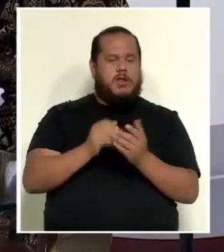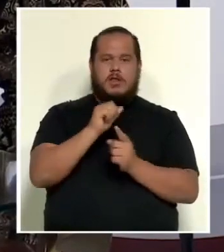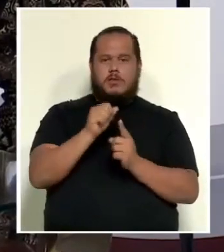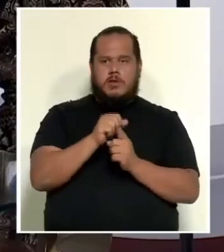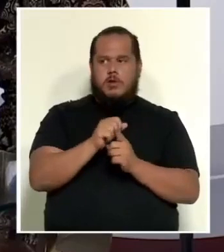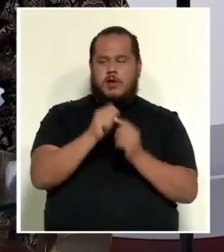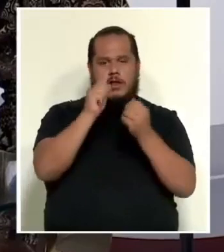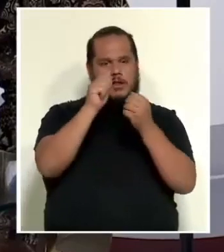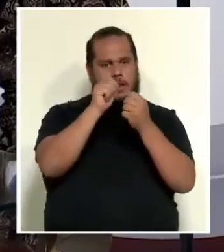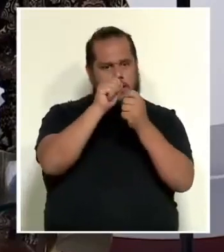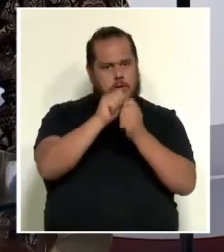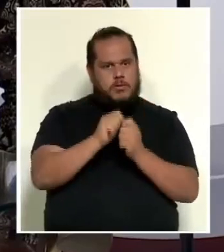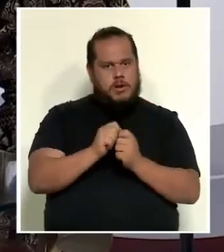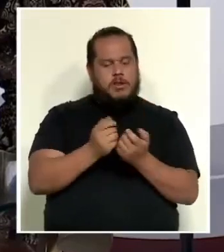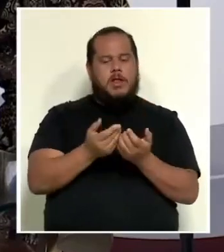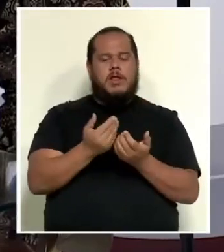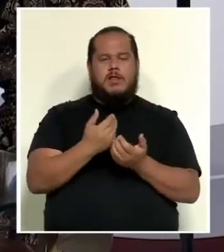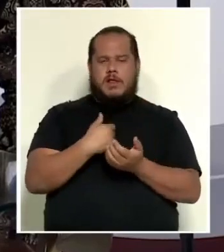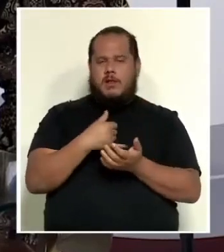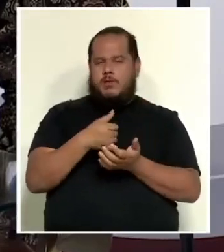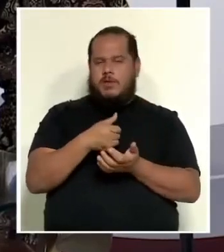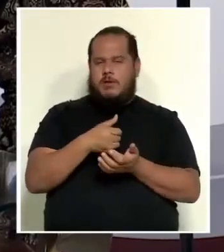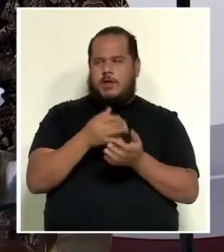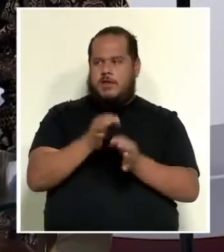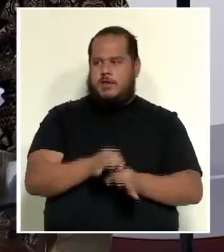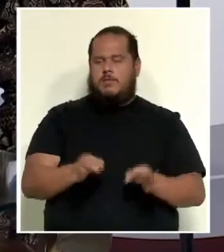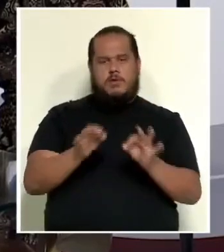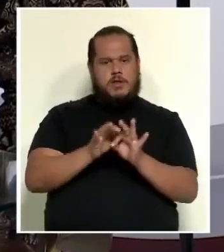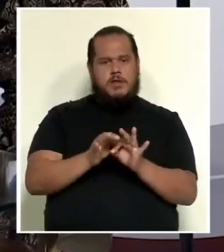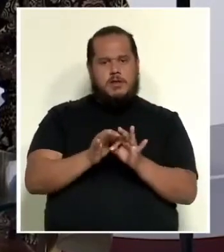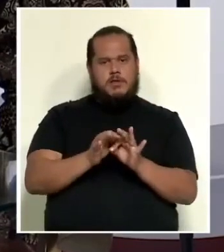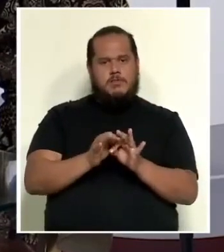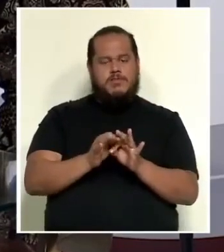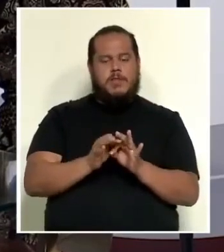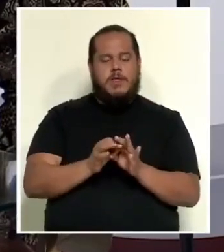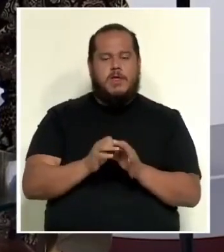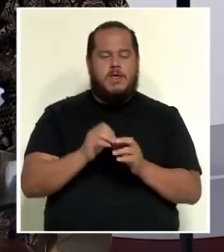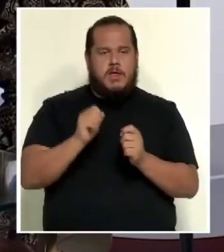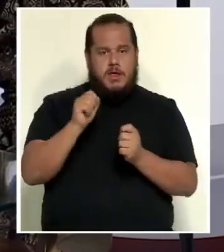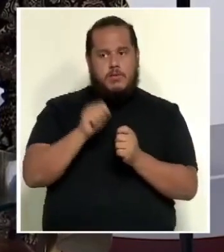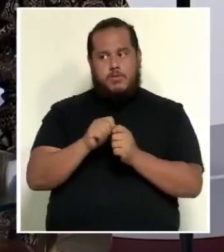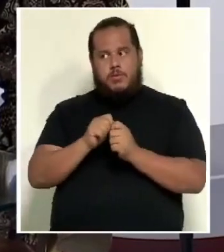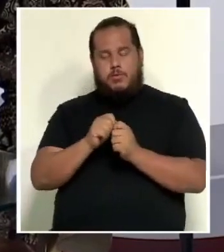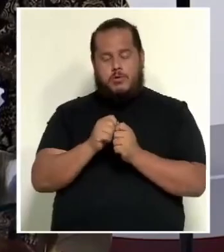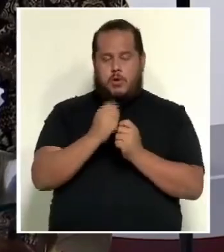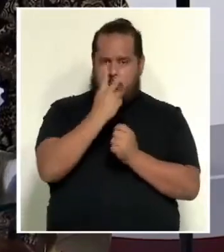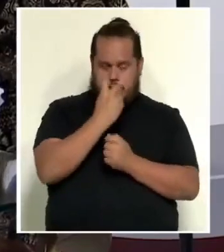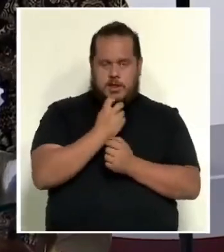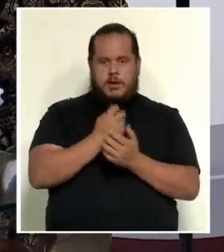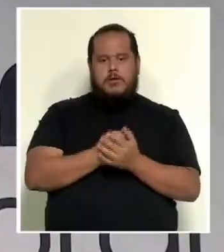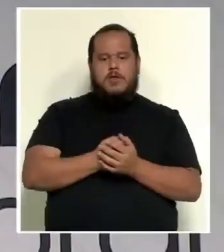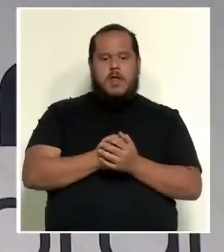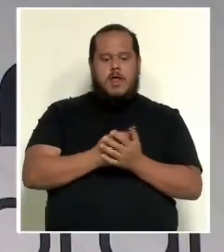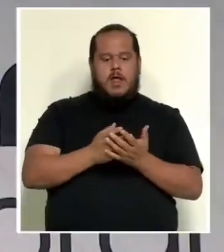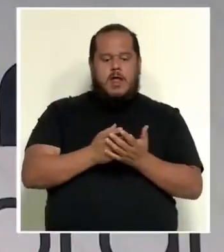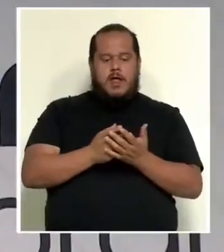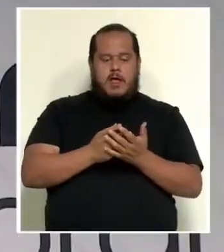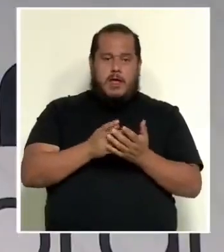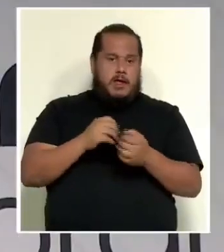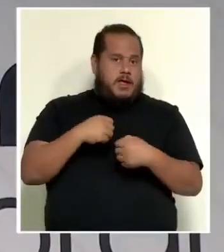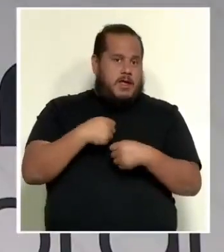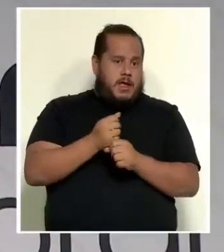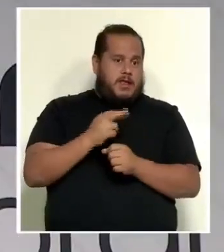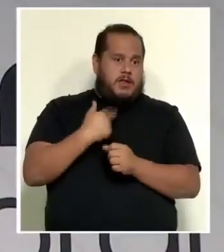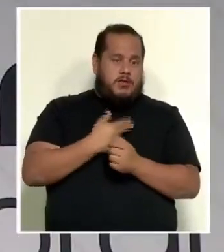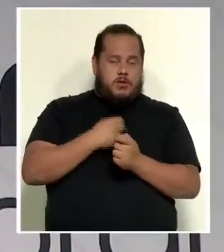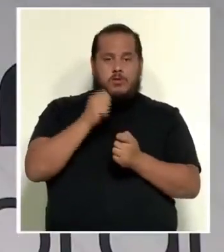componentes en los que hay flaquezas importantes, debilidades y puntos ciegos, ¿verdad?, que nos están haciendo